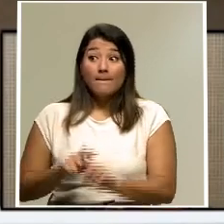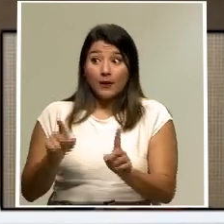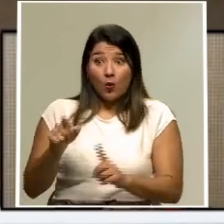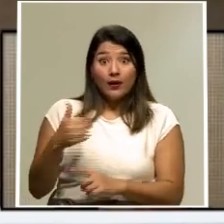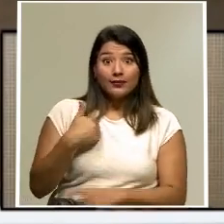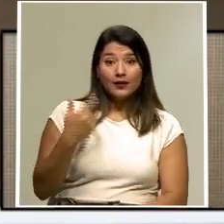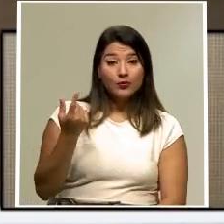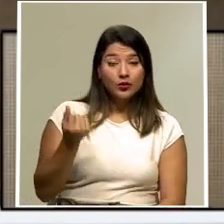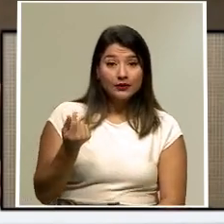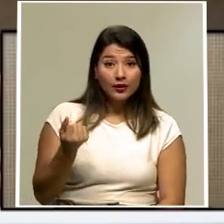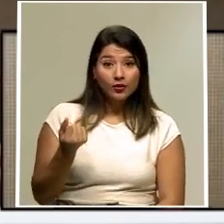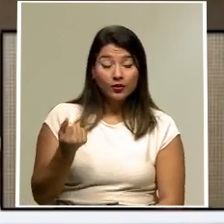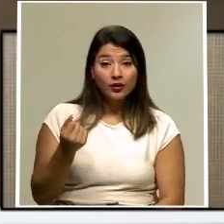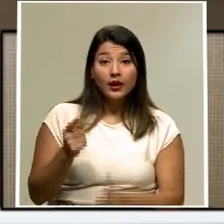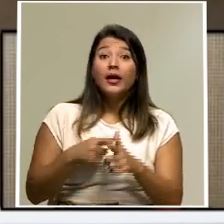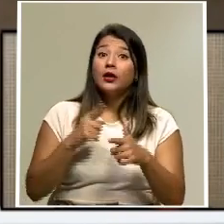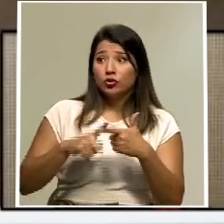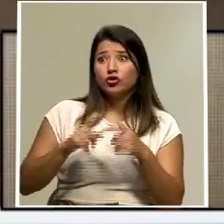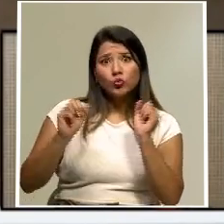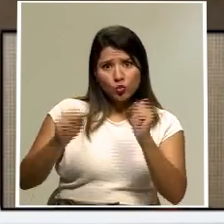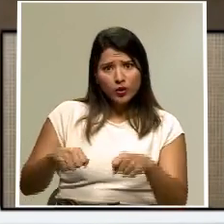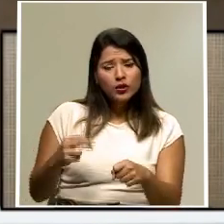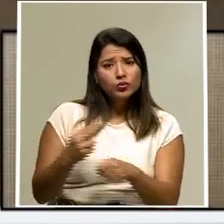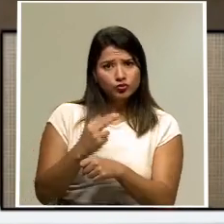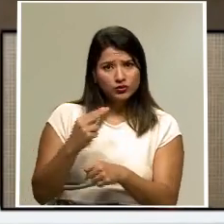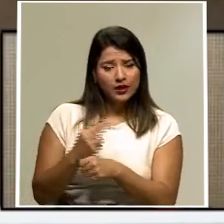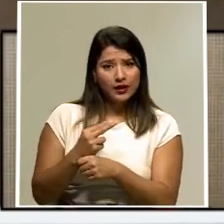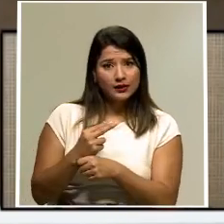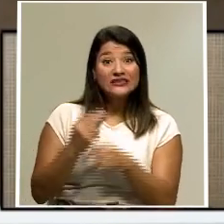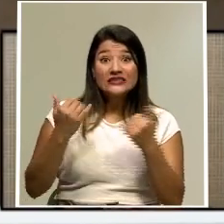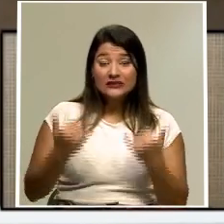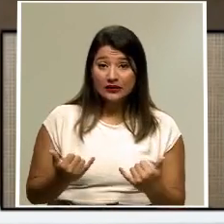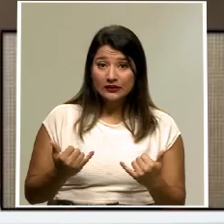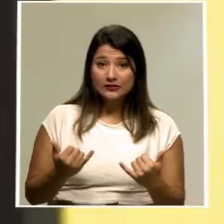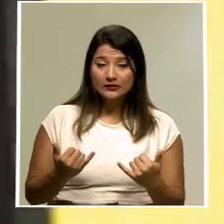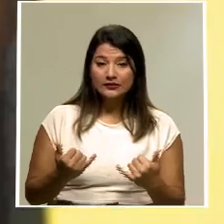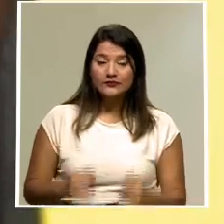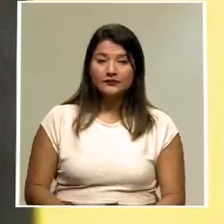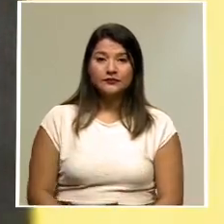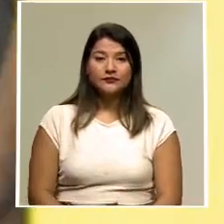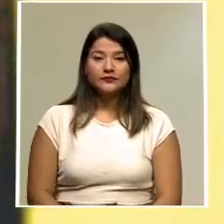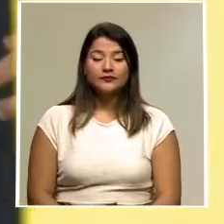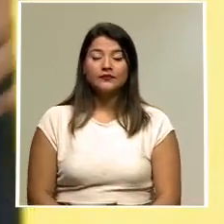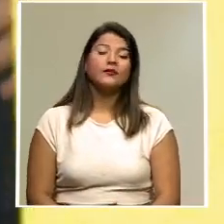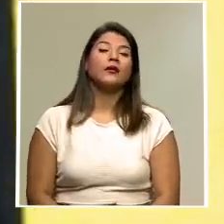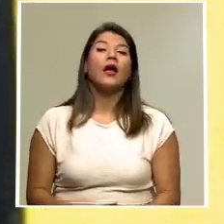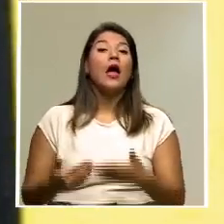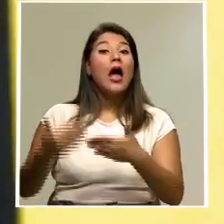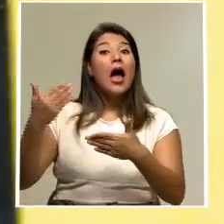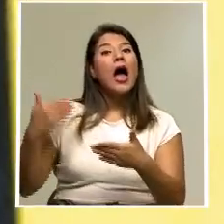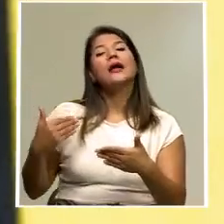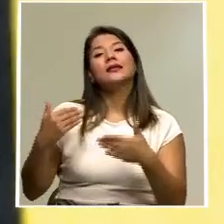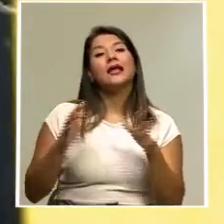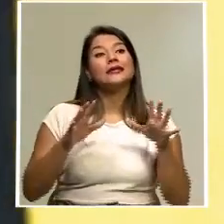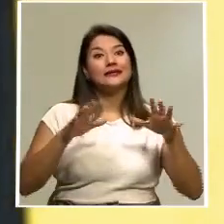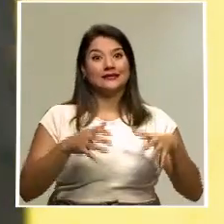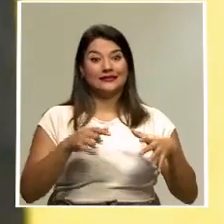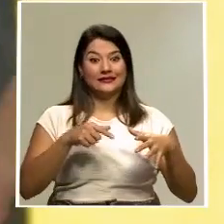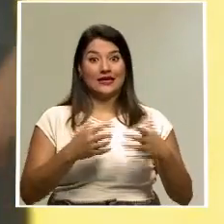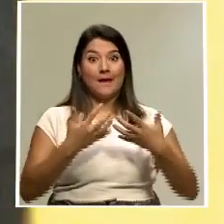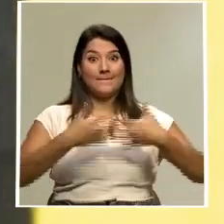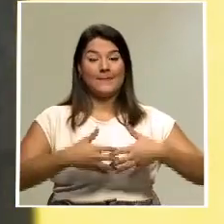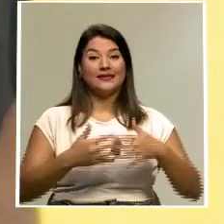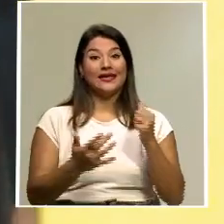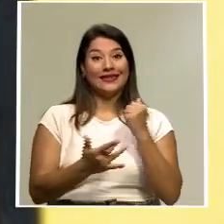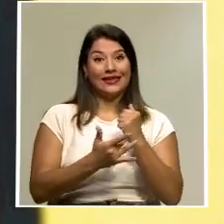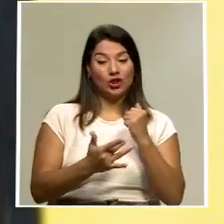recursos y pueden ejecutarse ya. Anteriormente, la Cámara Costarricense de